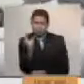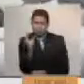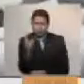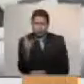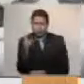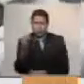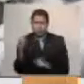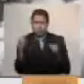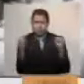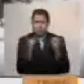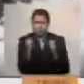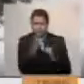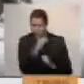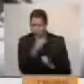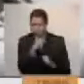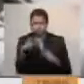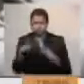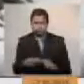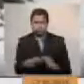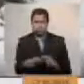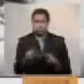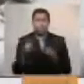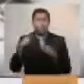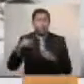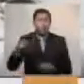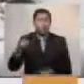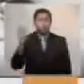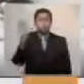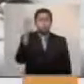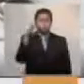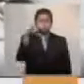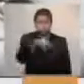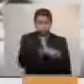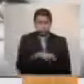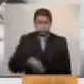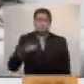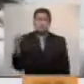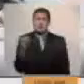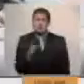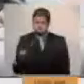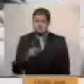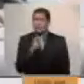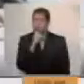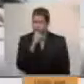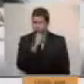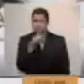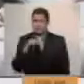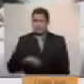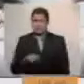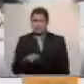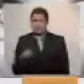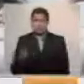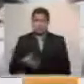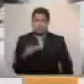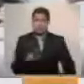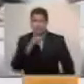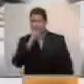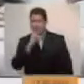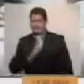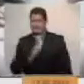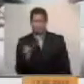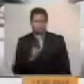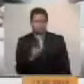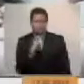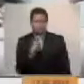que en Mérida ya no hay racionamiento, pero igualmente en los demás estados, y en especial aquí el estado Zulia, tenemos una dificultad muy grande. No podemos actuar con egoísmo,